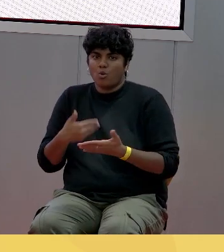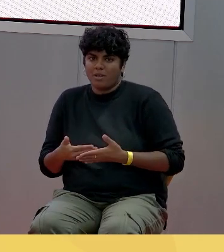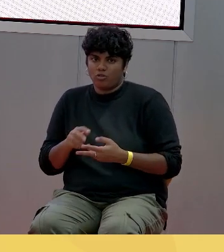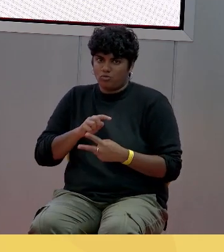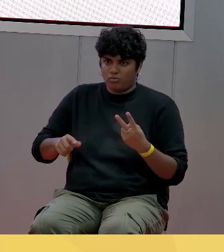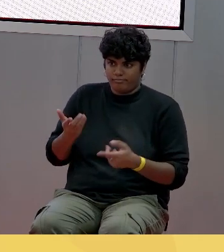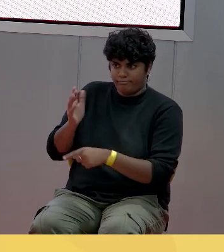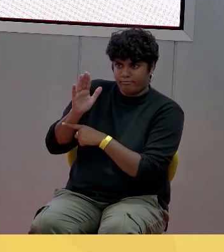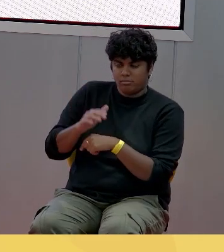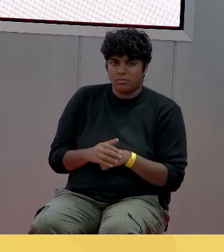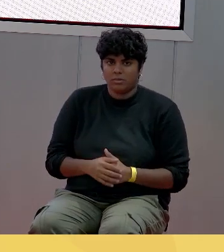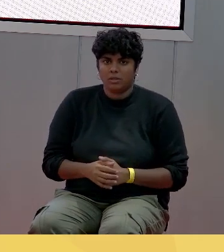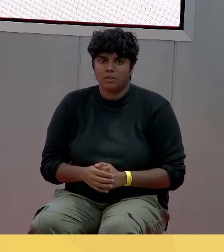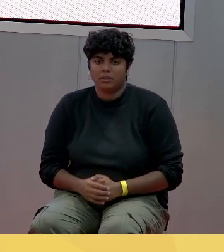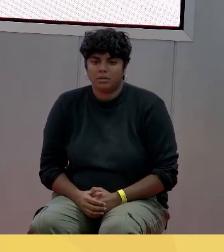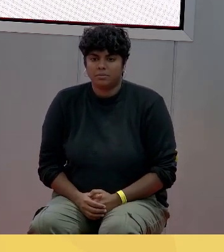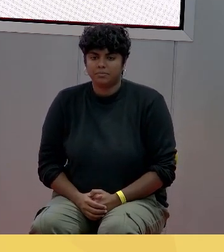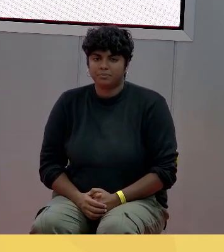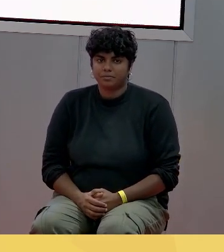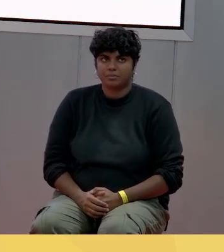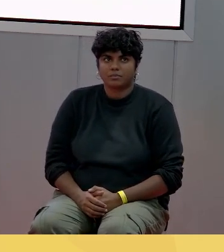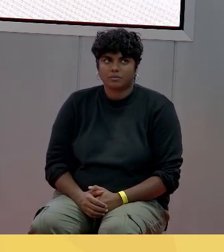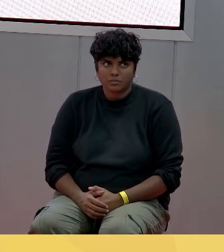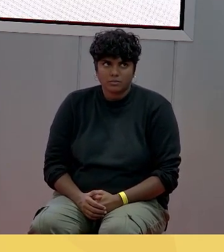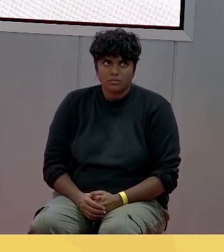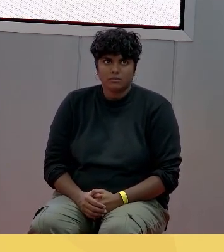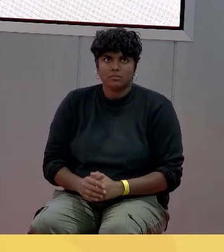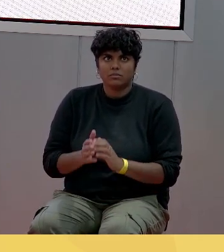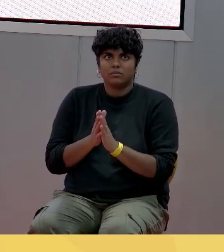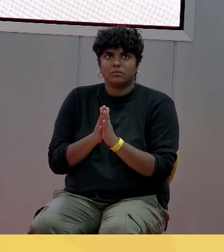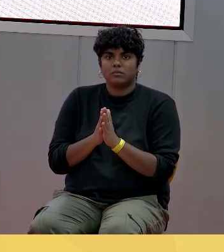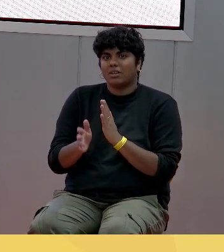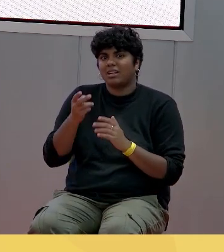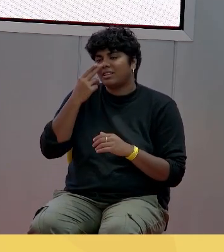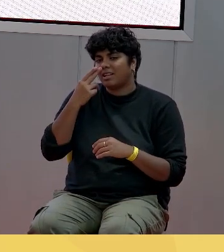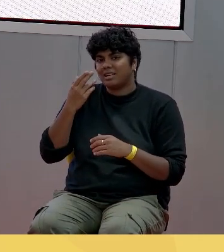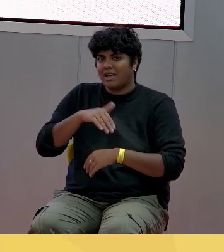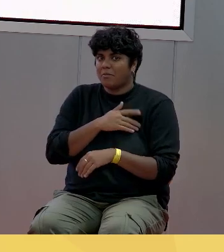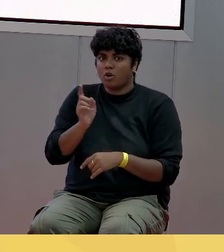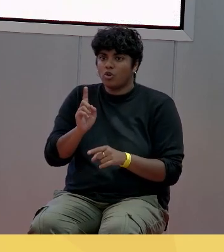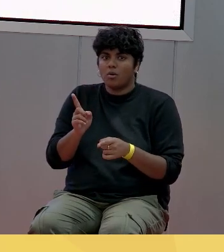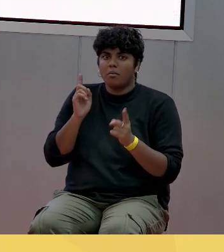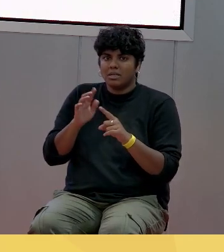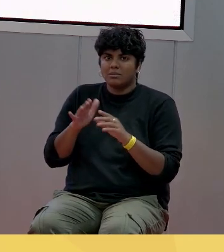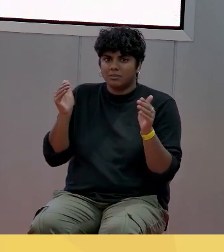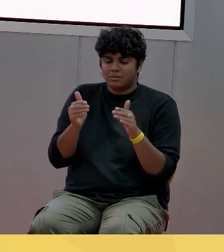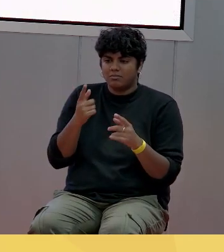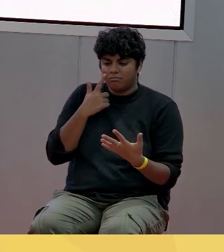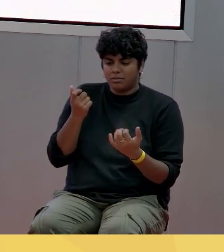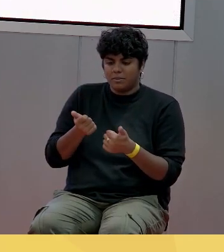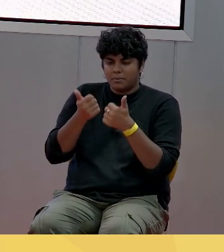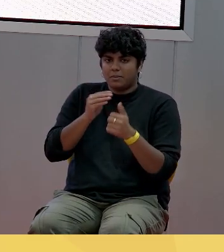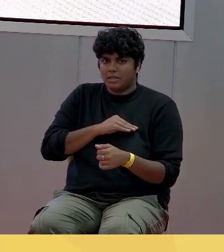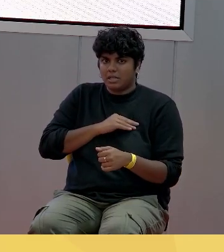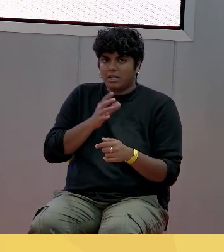peso que va a tener la revisión CAS en estos juicios que está habiendo en Estados Unidos, no con ningún interés académico. Y eso se nota bastante, por ejemplo,